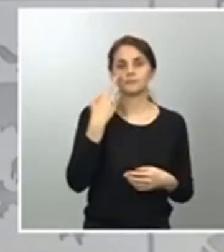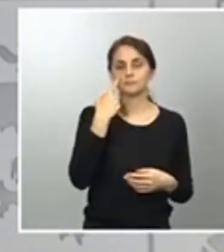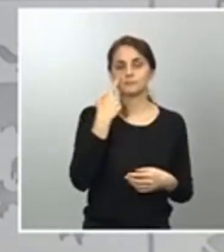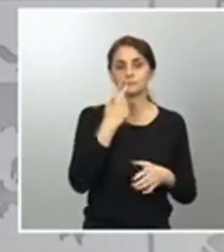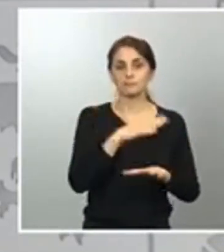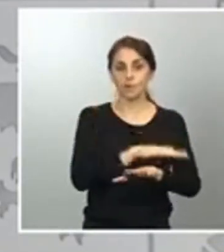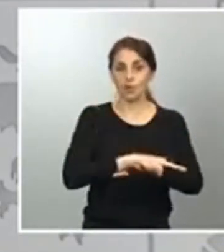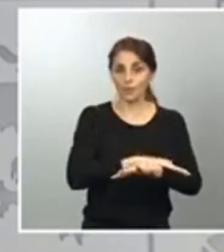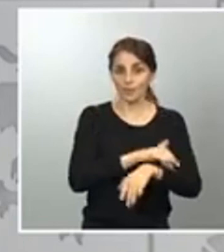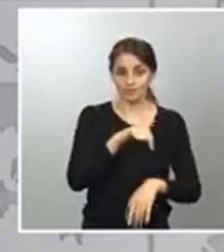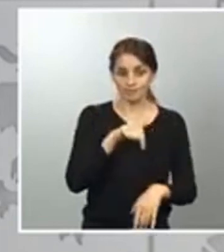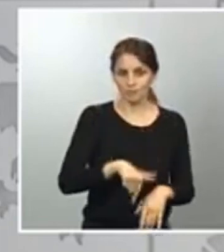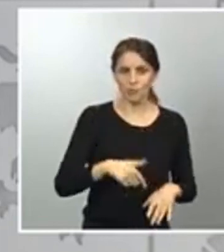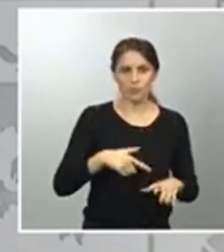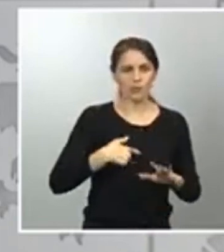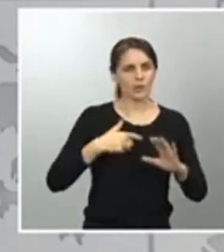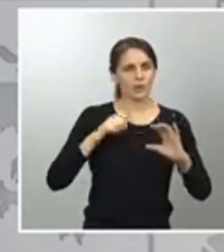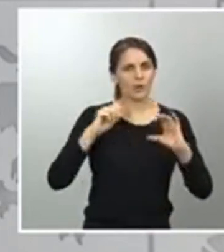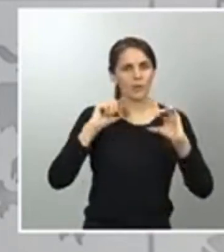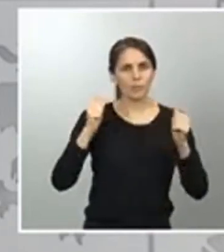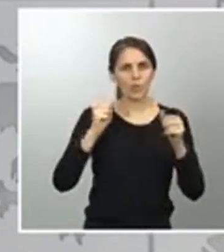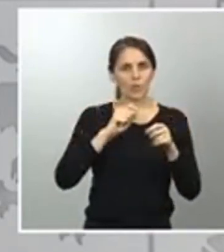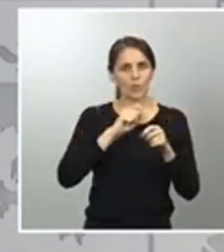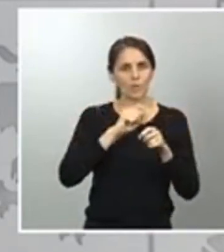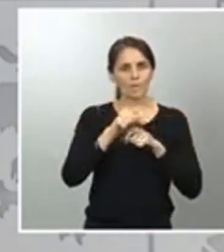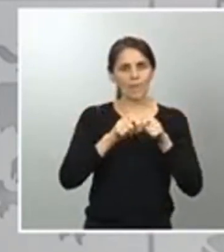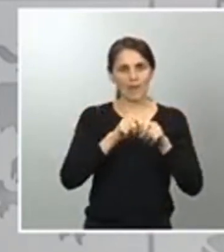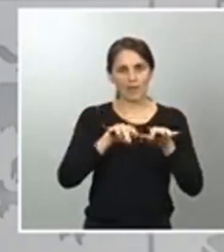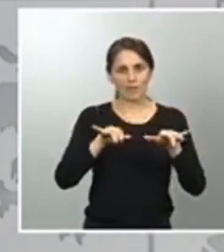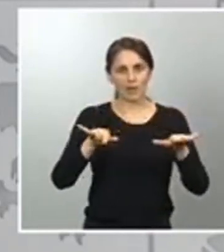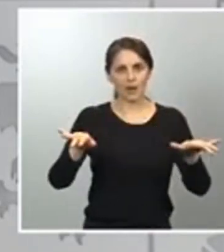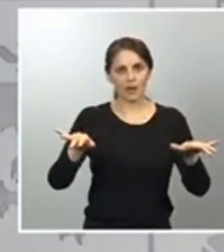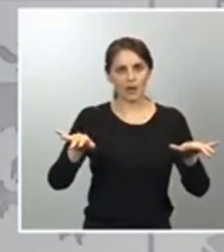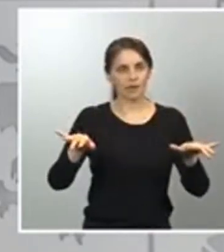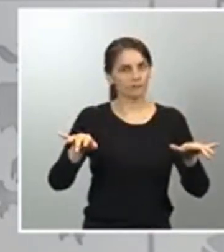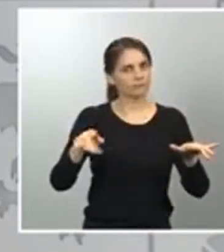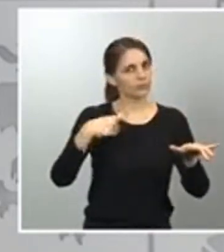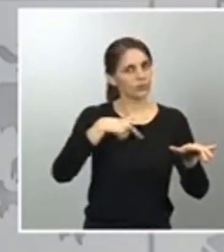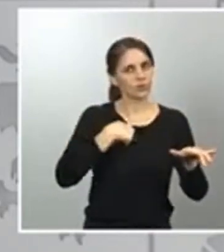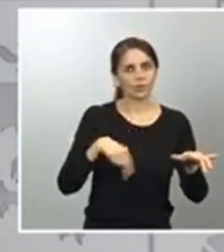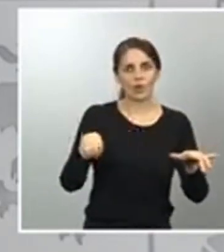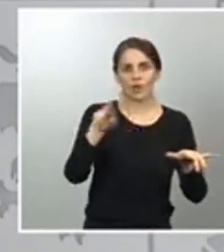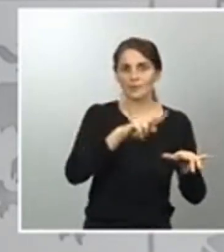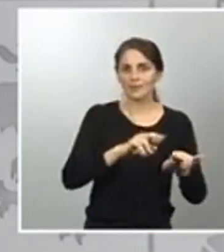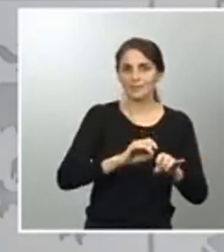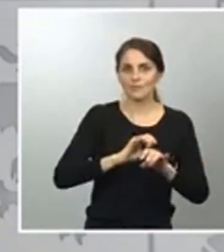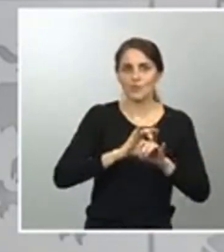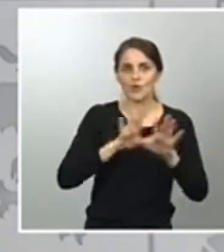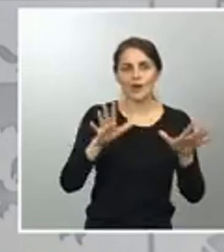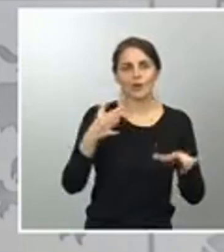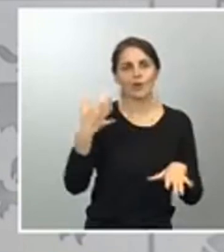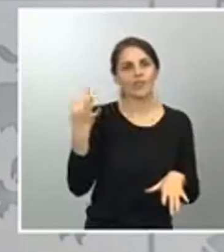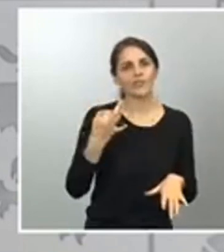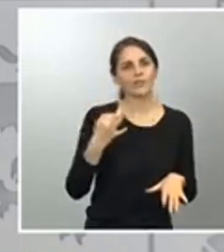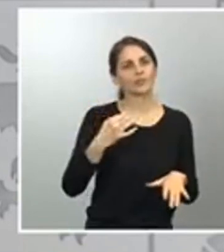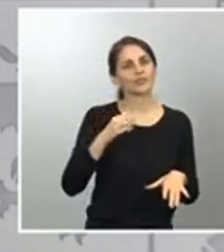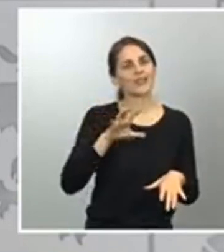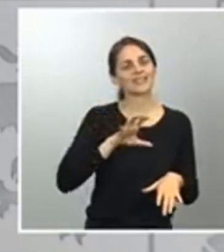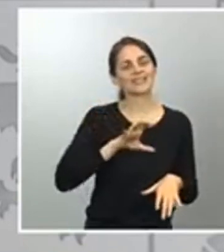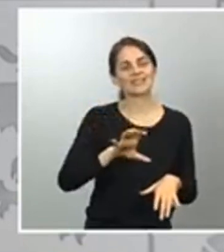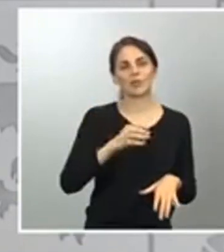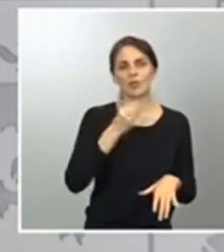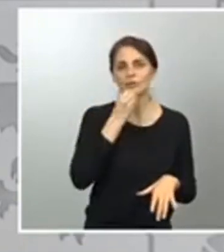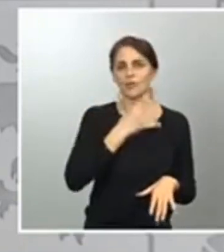claro. Y es que la lección que tenemos que sacar de esta pandemia es que tenemos que reforzar nuestro estado del bienestar. Que tenemos que reforzar nuestro